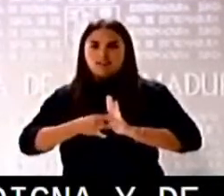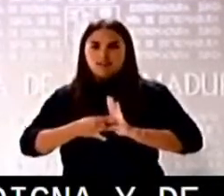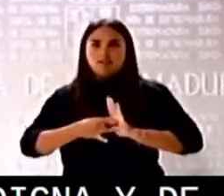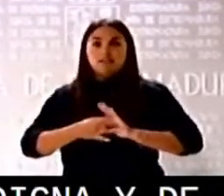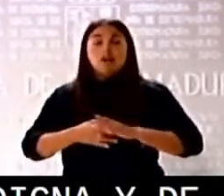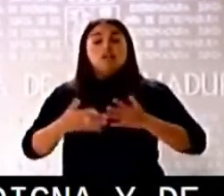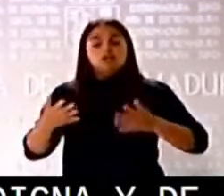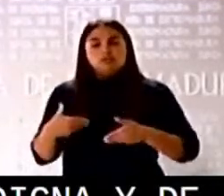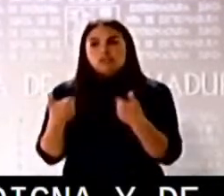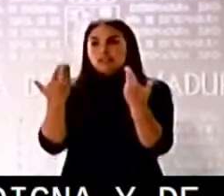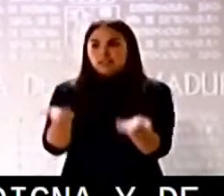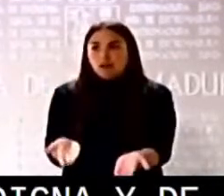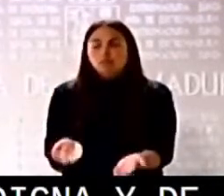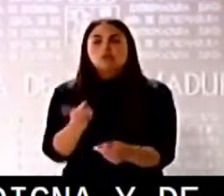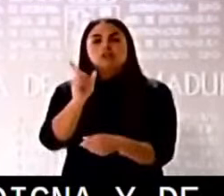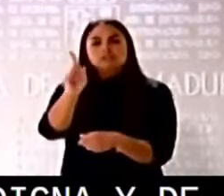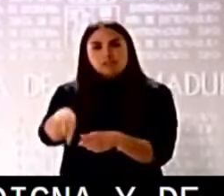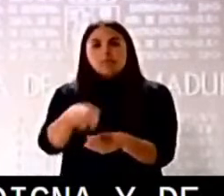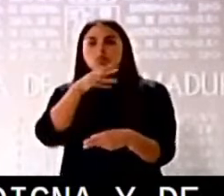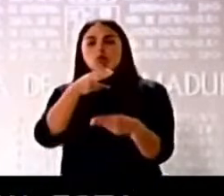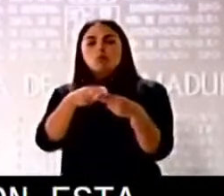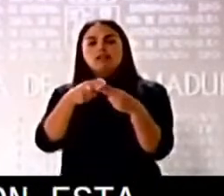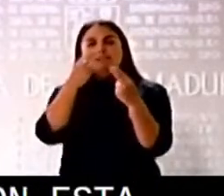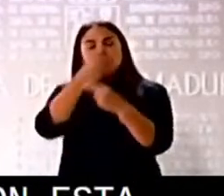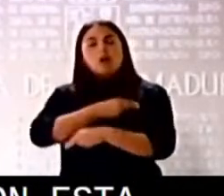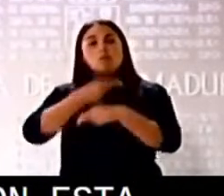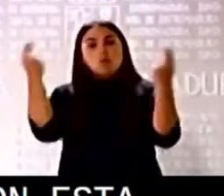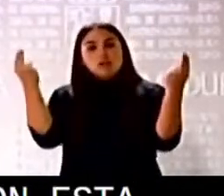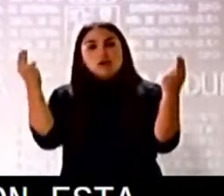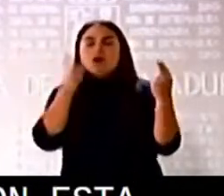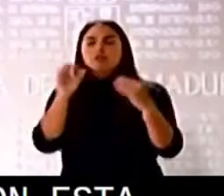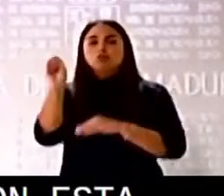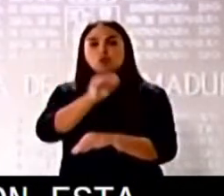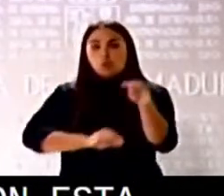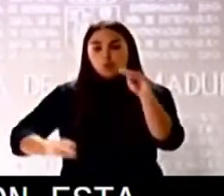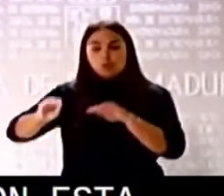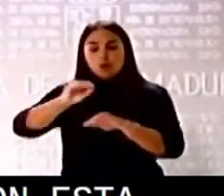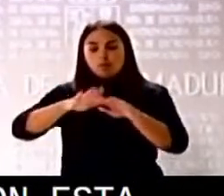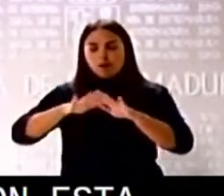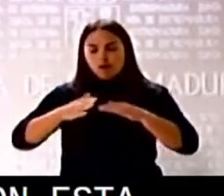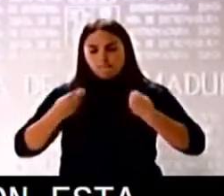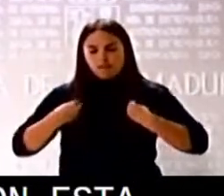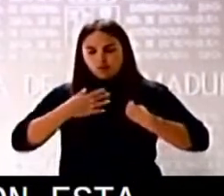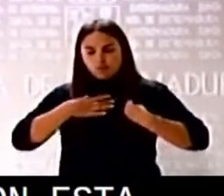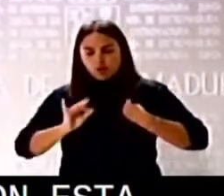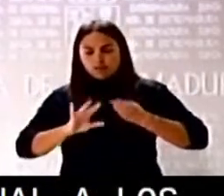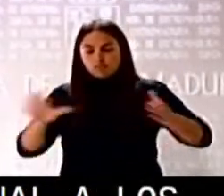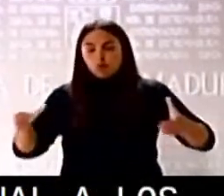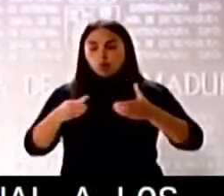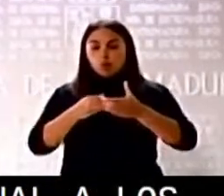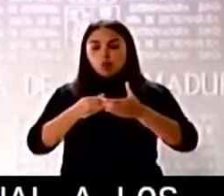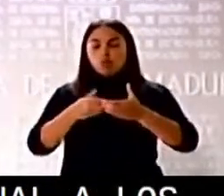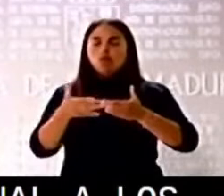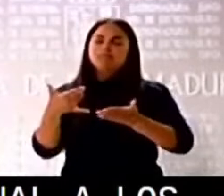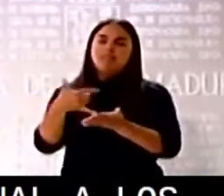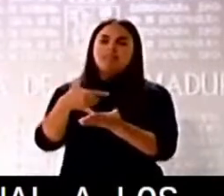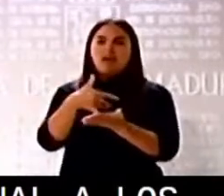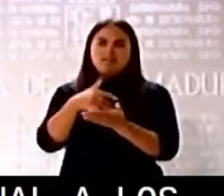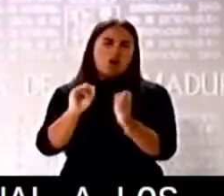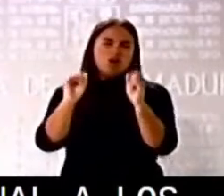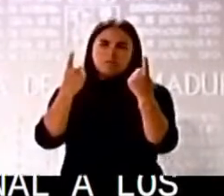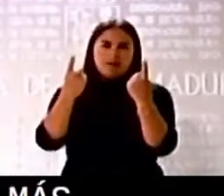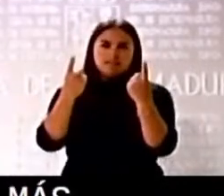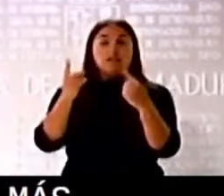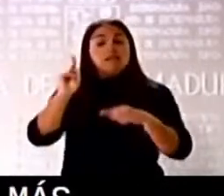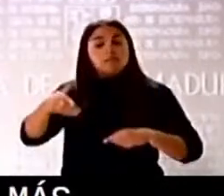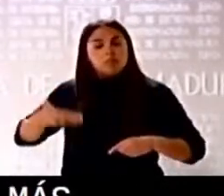decir, proporcionar también con esta política pública una solución habitacional a los colectivos especialmente vulnerables. Lo más importante